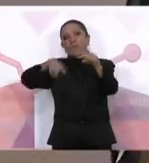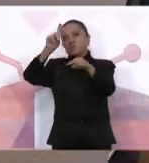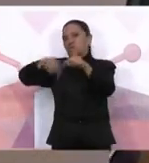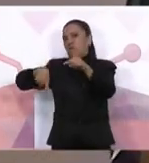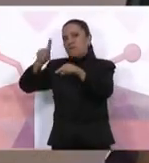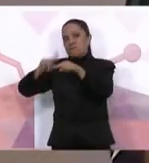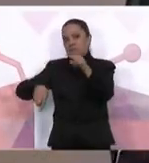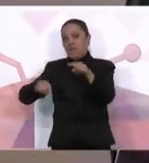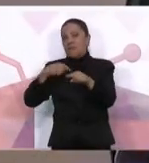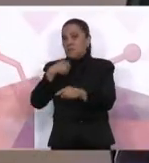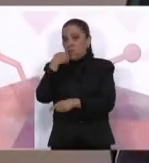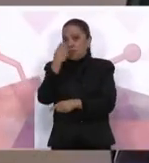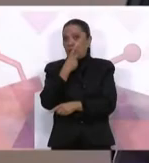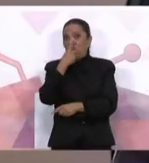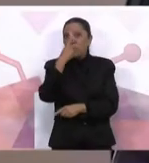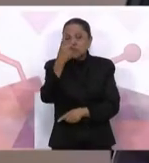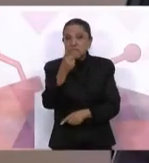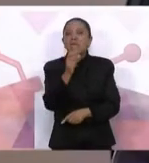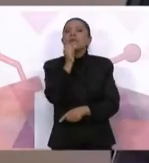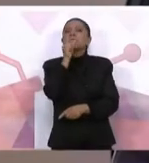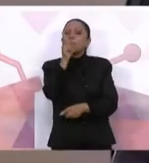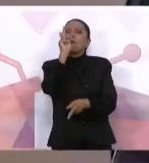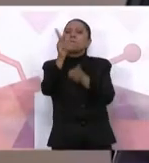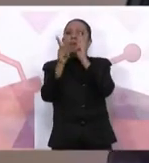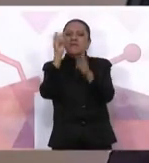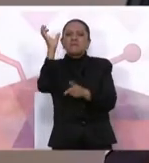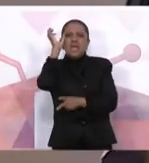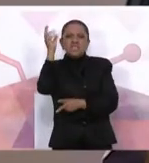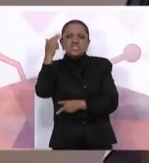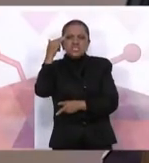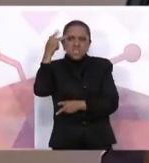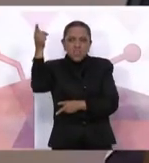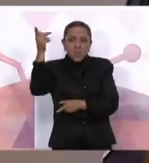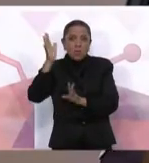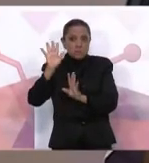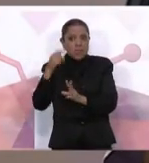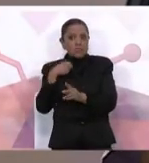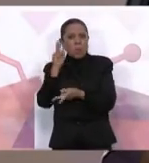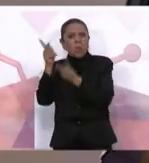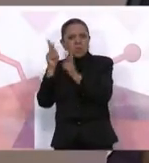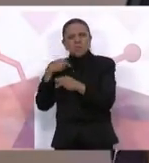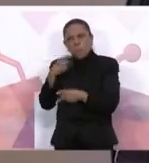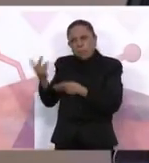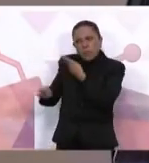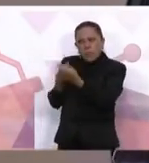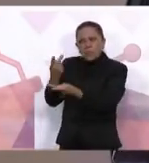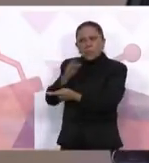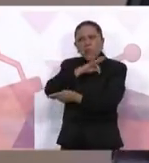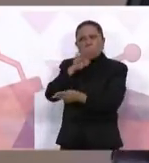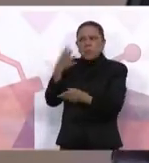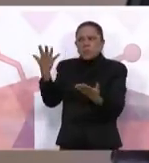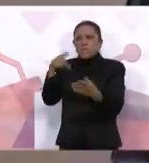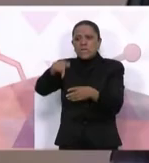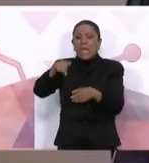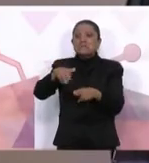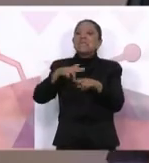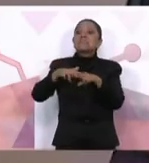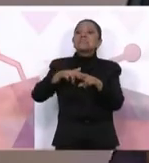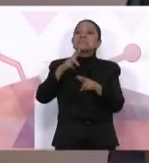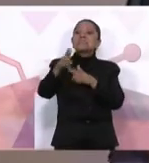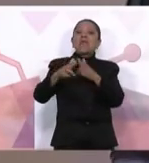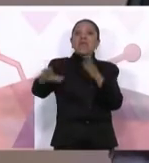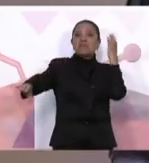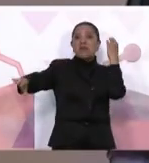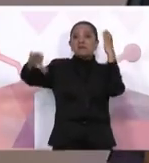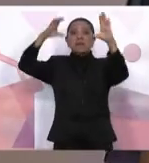prácticas con los chinos también a mí me llamó mucho la atención y les pregunté que si pudiéramos hacer un tren rápido méxico-cuernavaca me dijeron